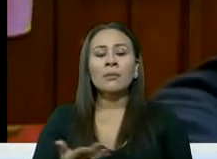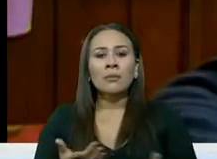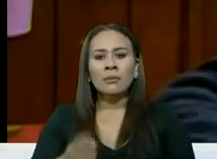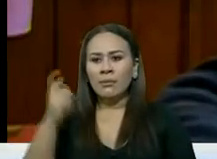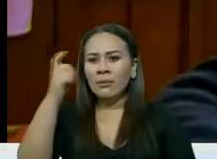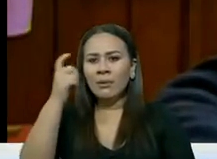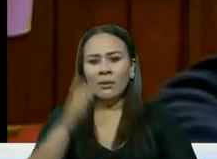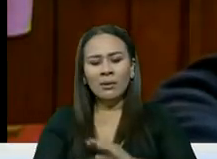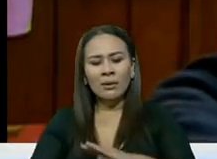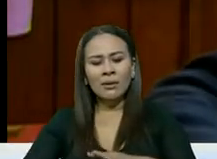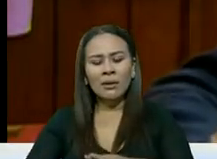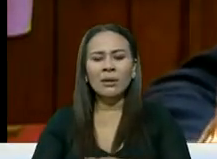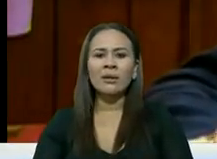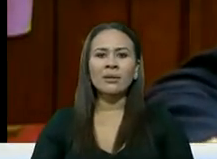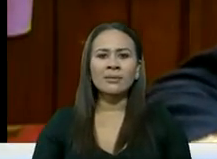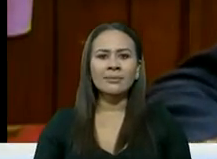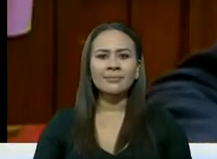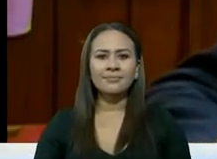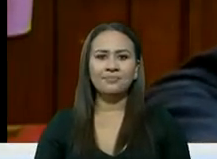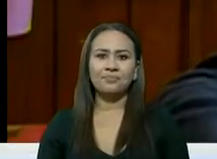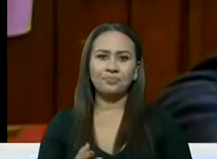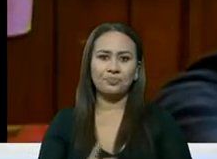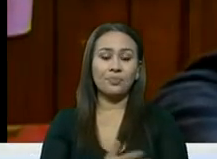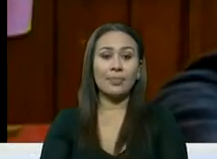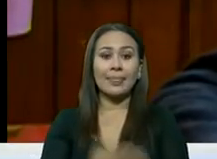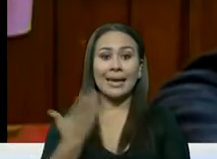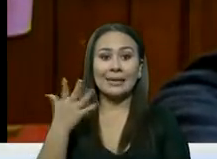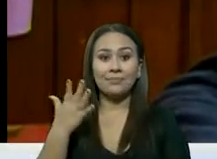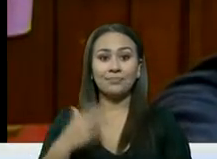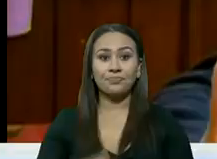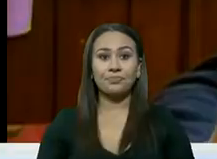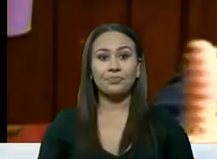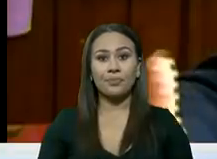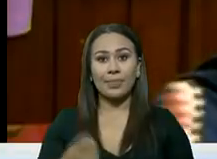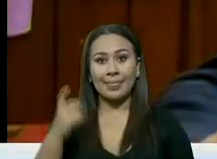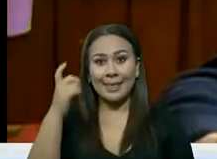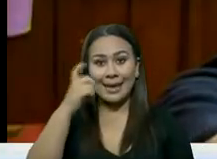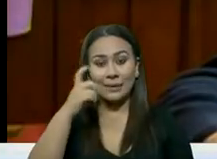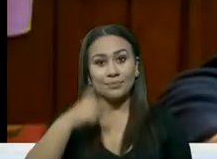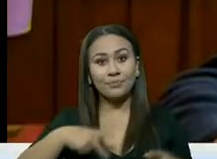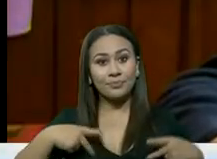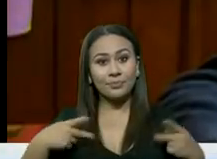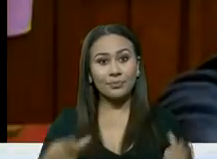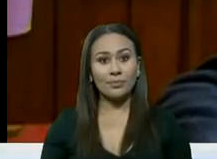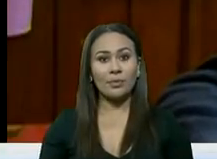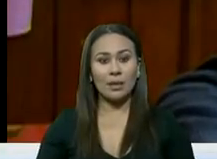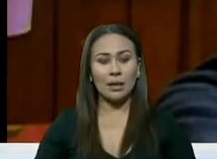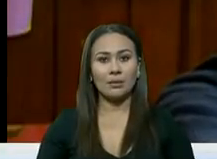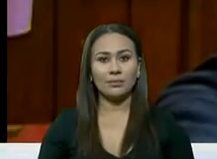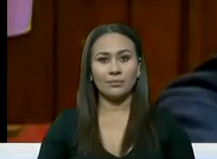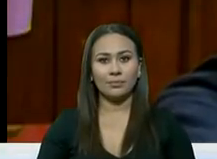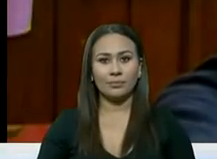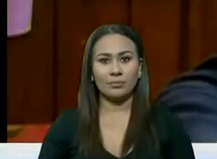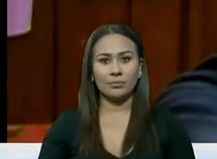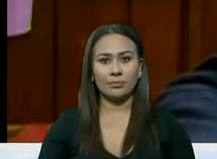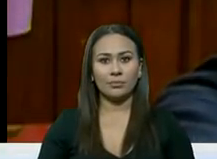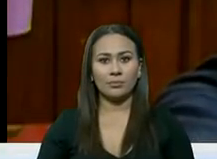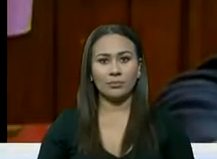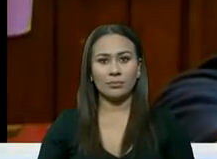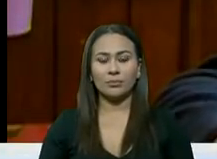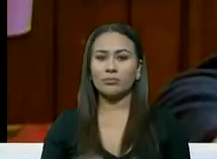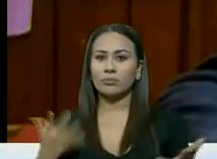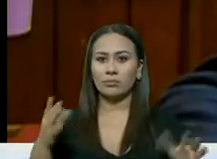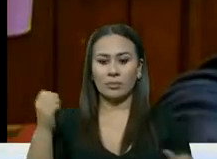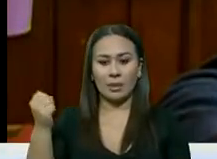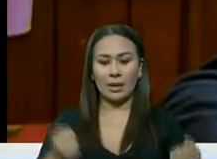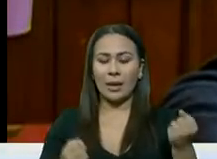básicas. No había lo que normalmente se considera necesario para la vida, no había carretera, no